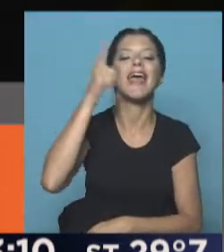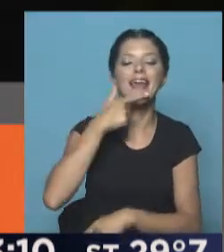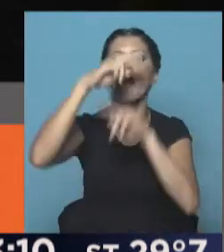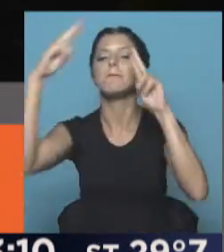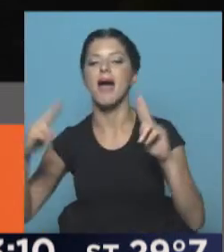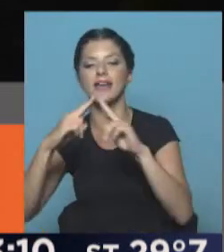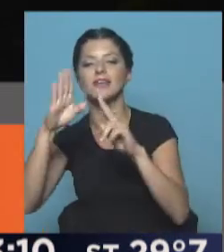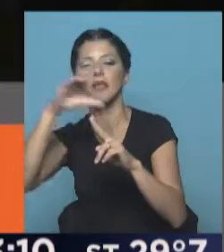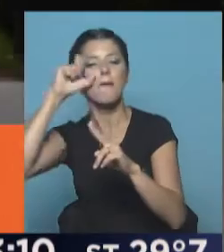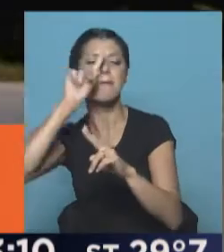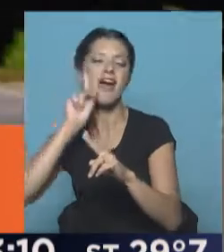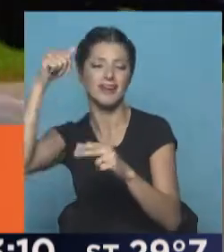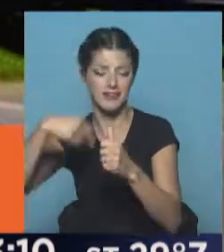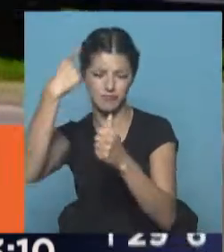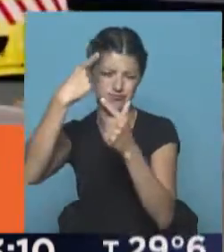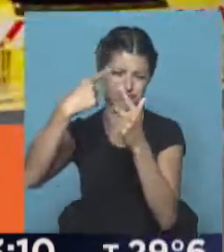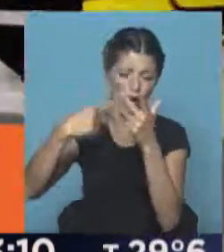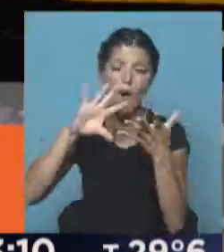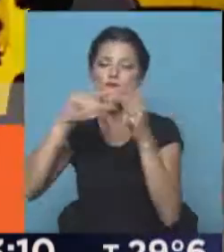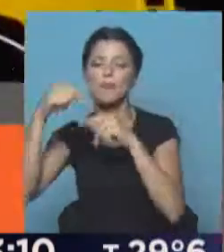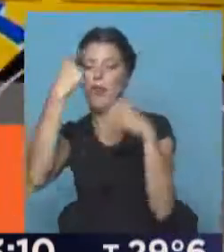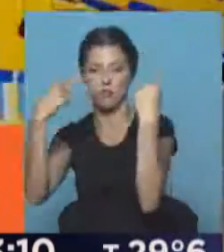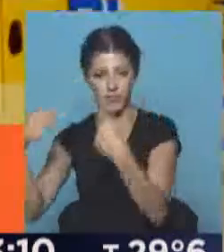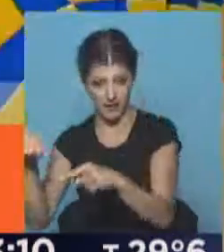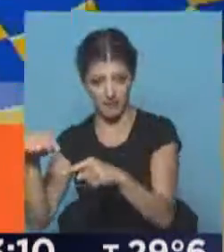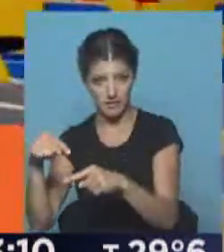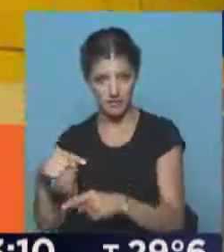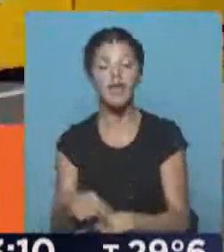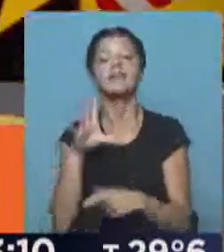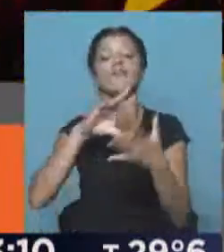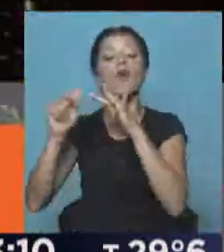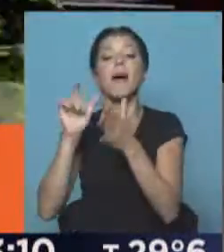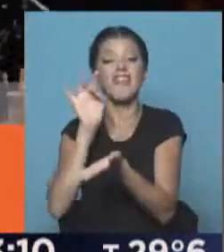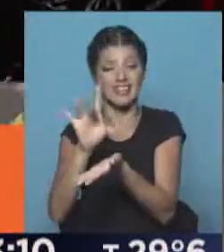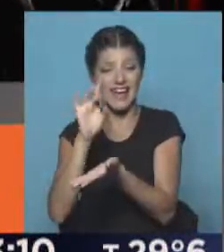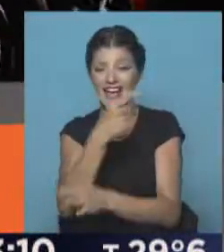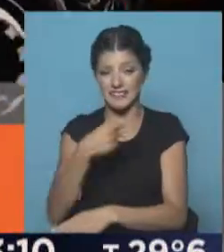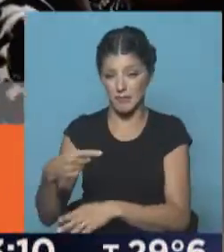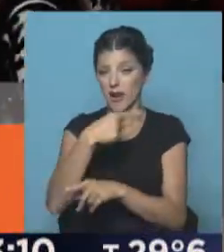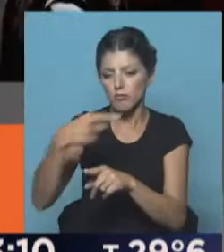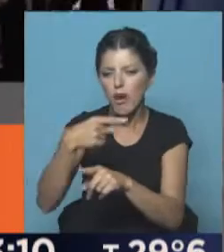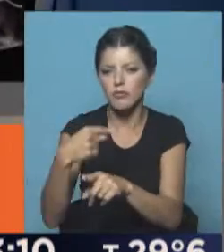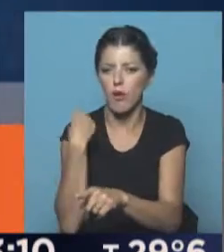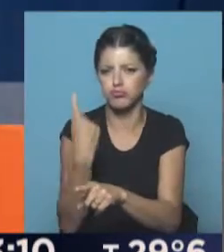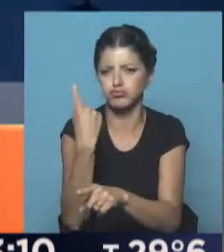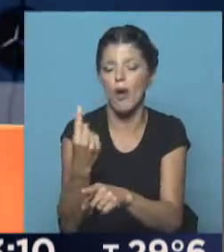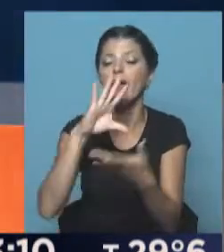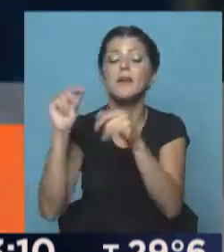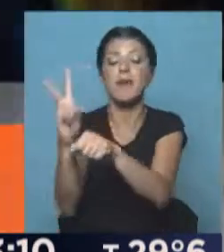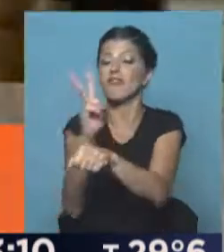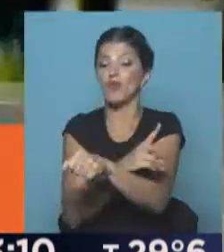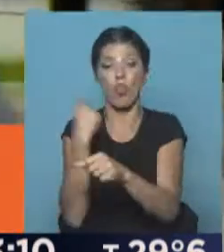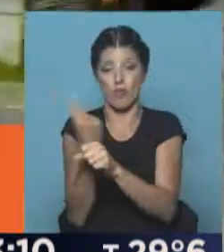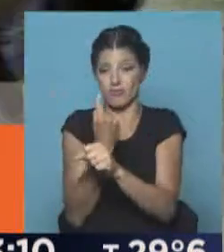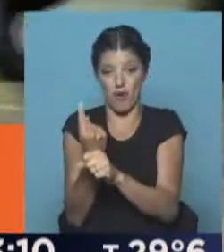Berlín, con una modalidad difusa, molecular, en ataques que estallan cada semana de manera imposible de prever y